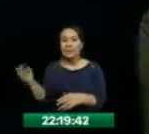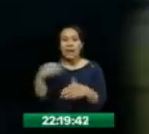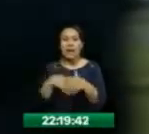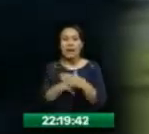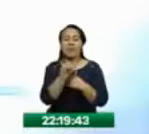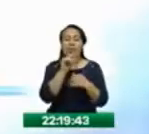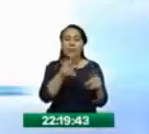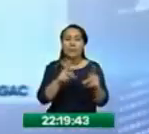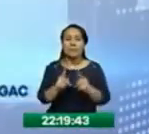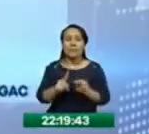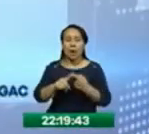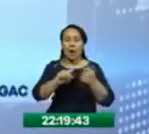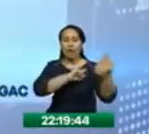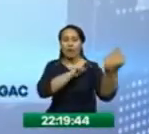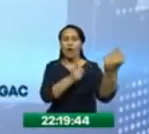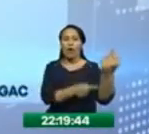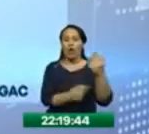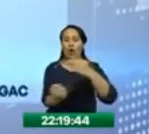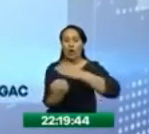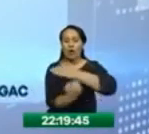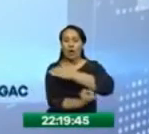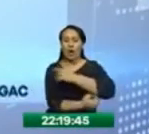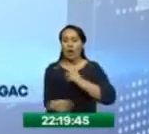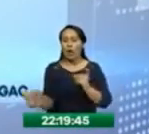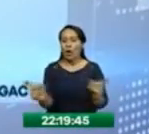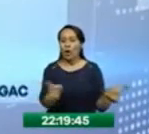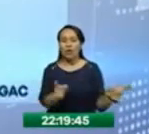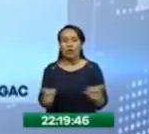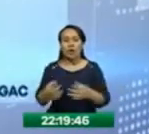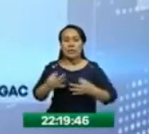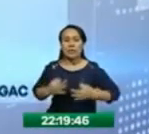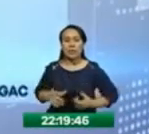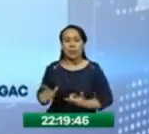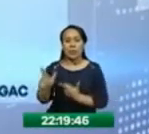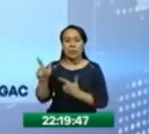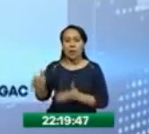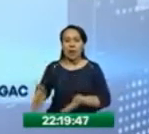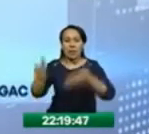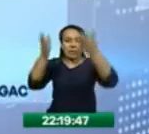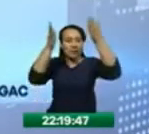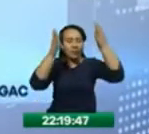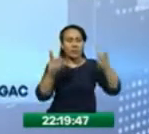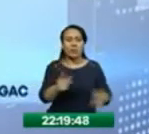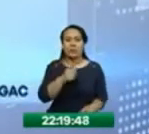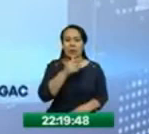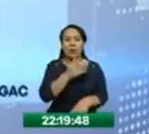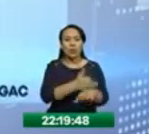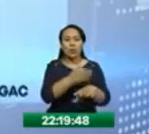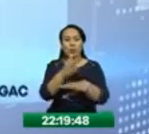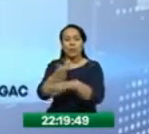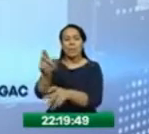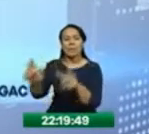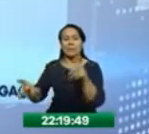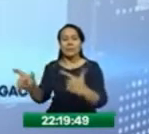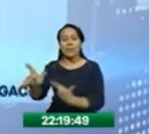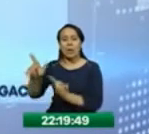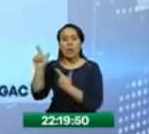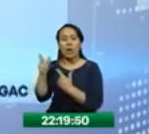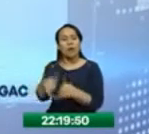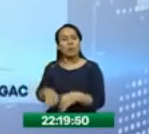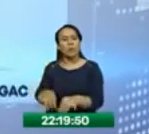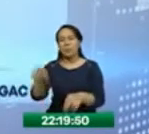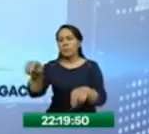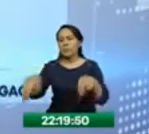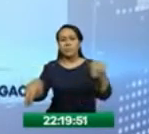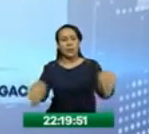estos estaban fortalecer el control de seguridad en las instalaciones, también verificar que se asigne personal de seguridad de manera